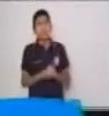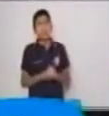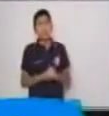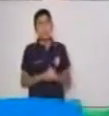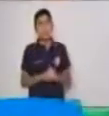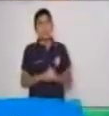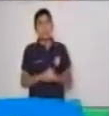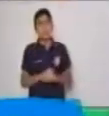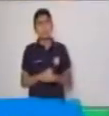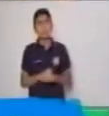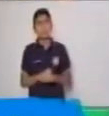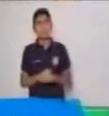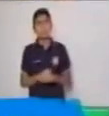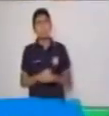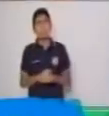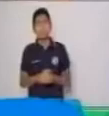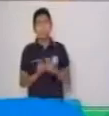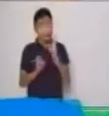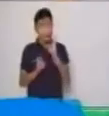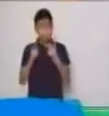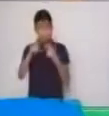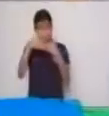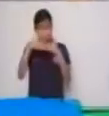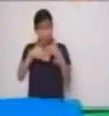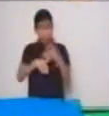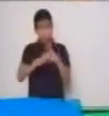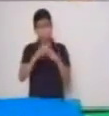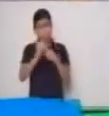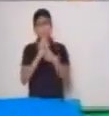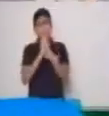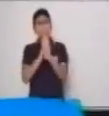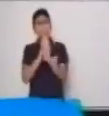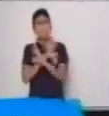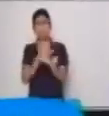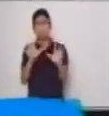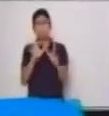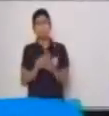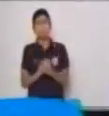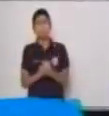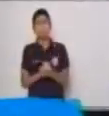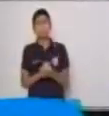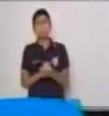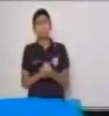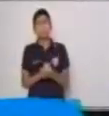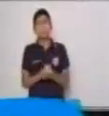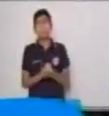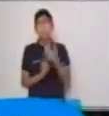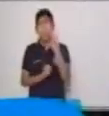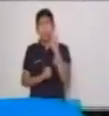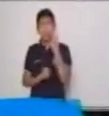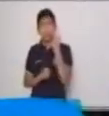Miren, y así ustedes pueden ir realizando más sumas. Fíjense que aquí tenemos